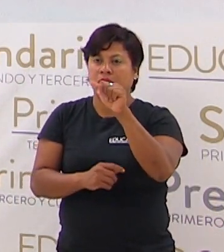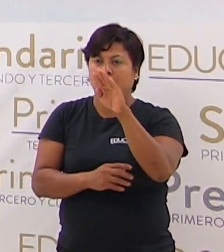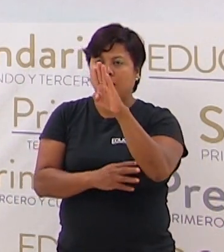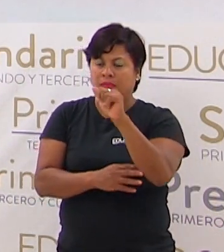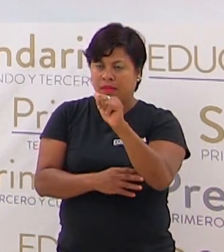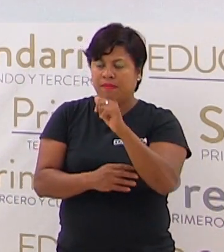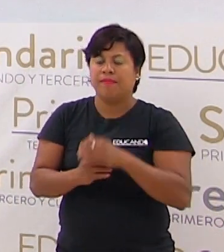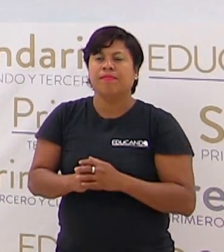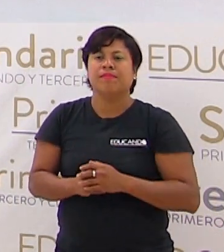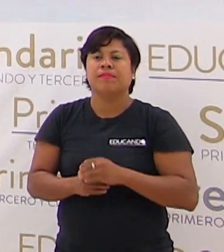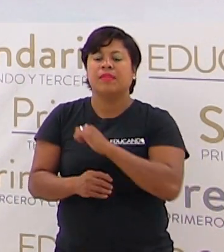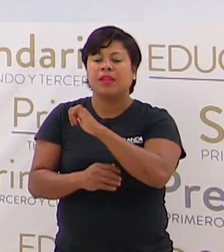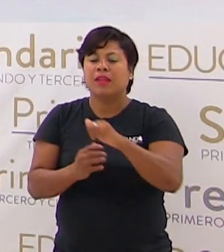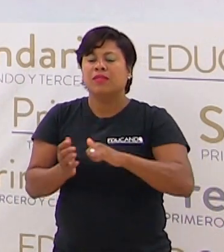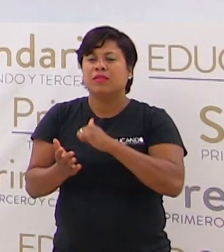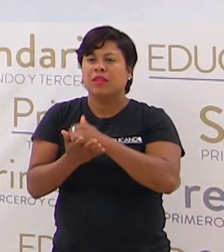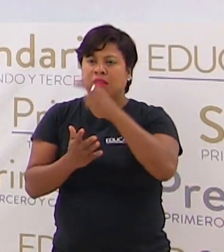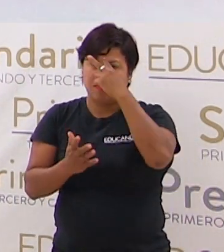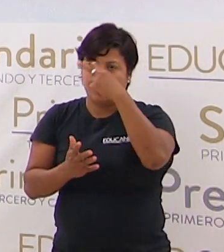disfrutaba.